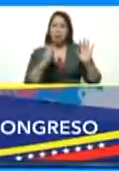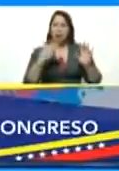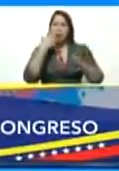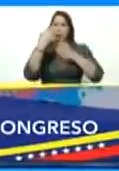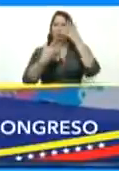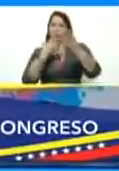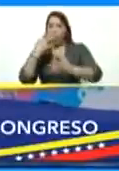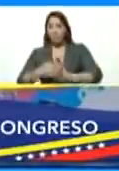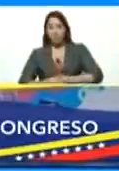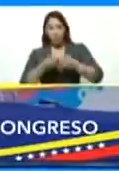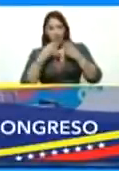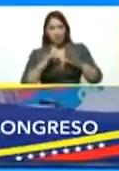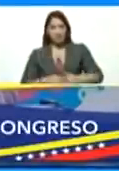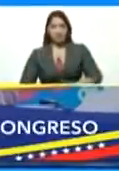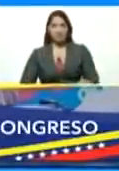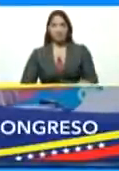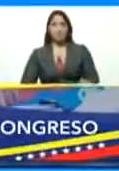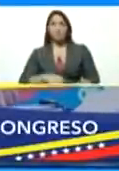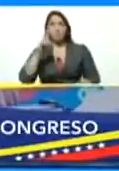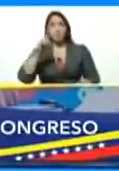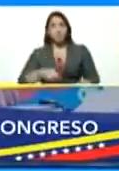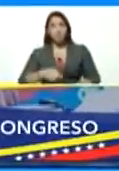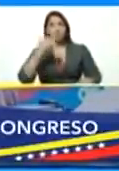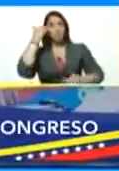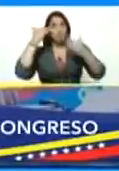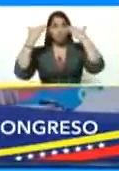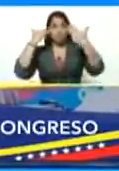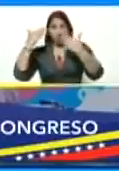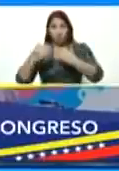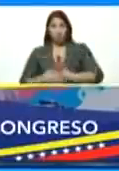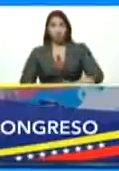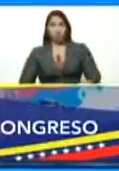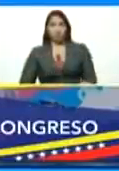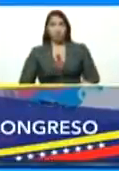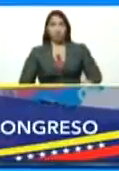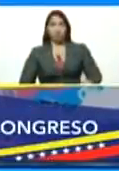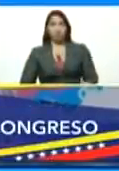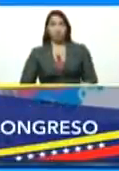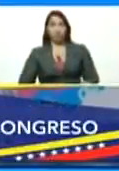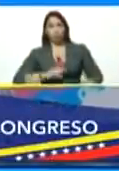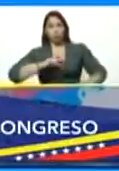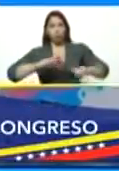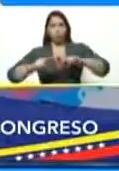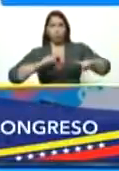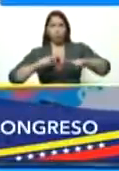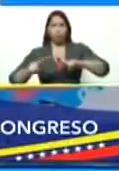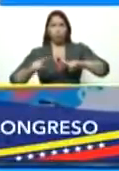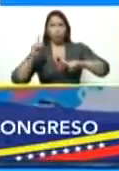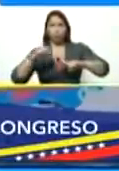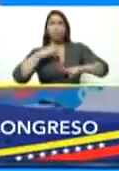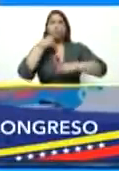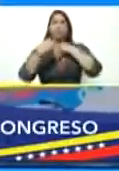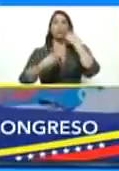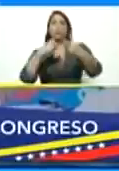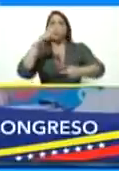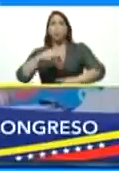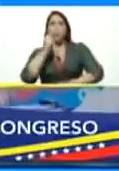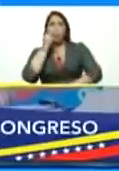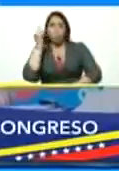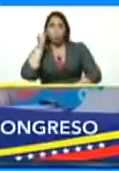bueno también quiero saludar a los dirigentes y las